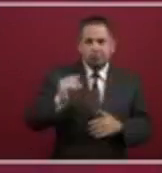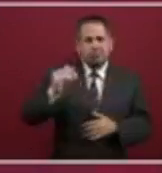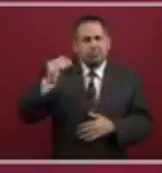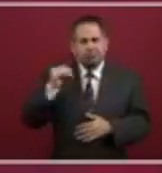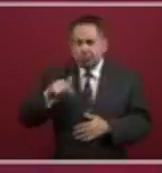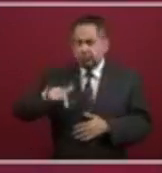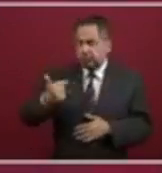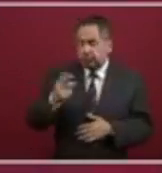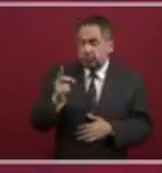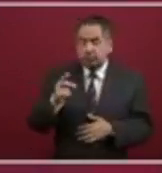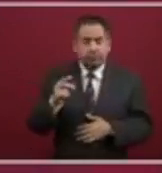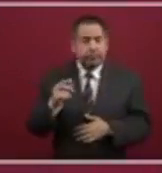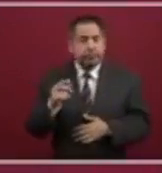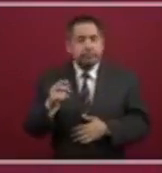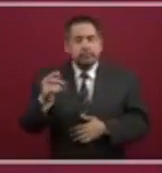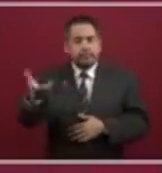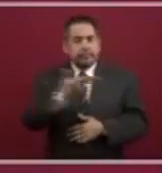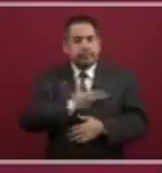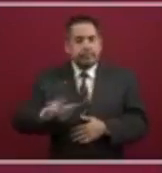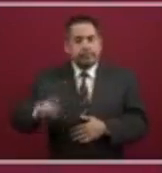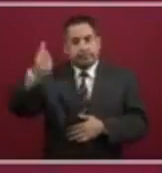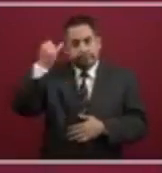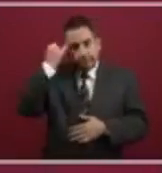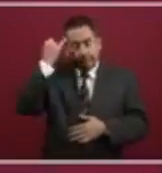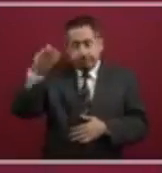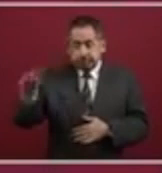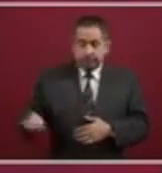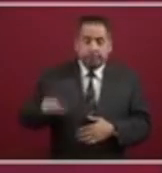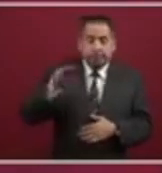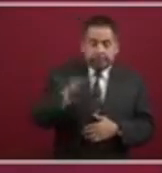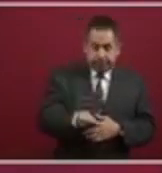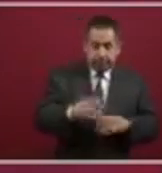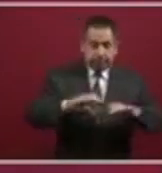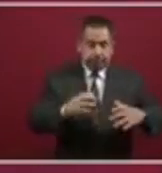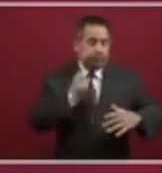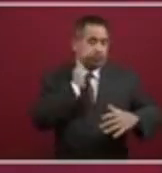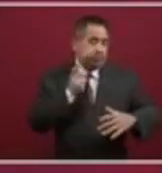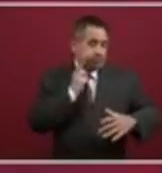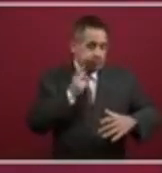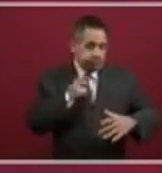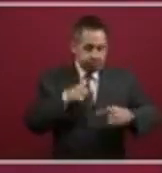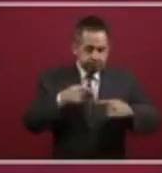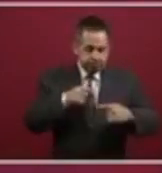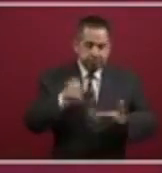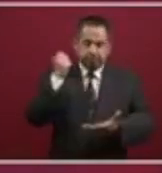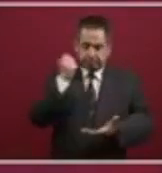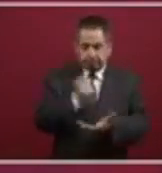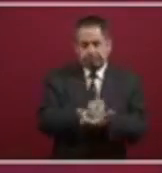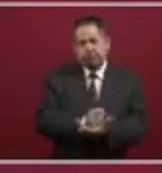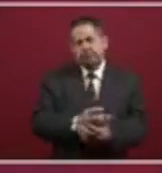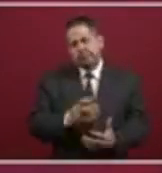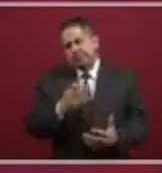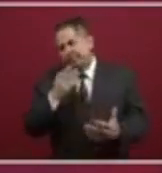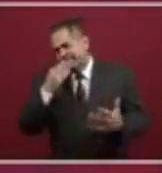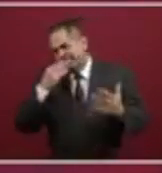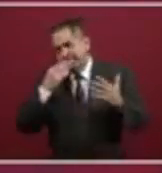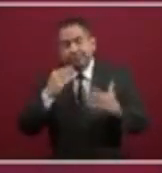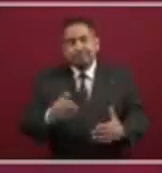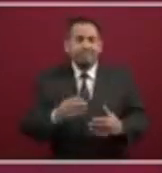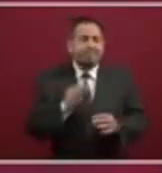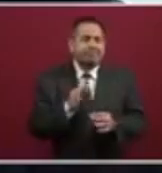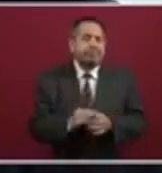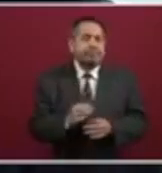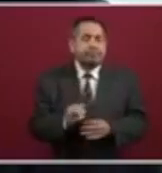de diciembre pasado, se ha logrado un triunfo fundamental para las maestras y maestros de